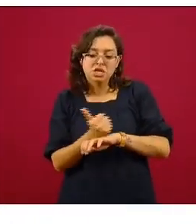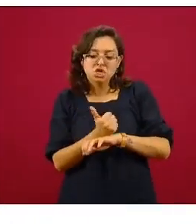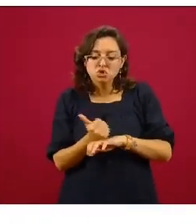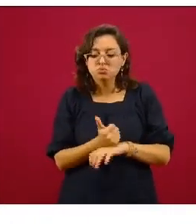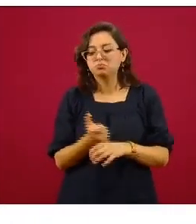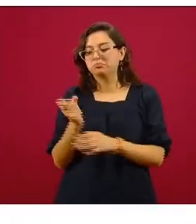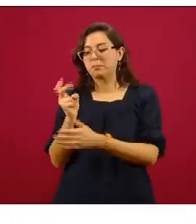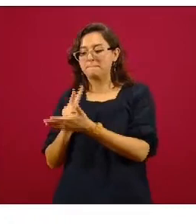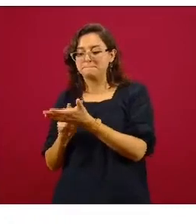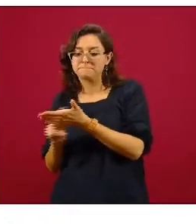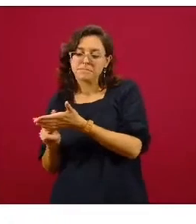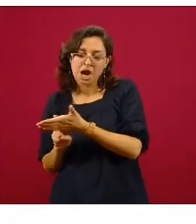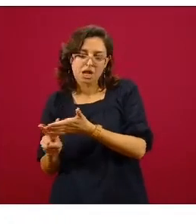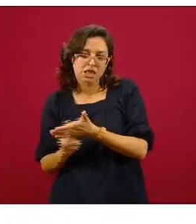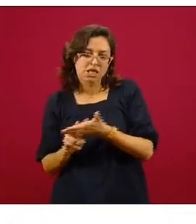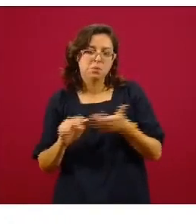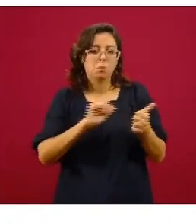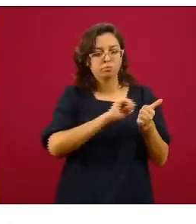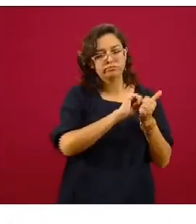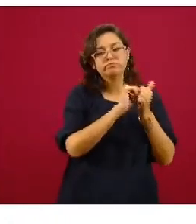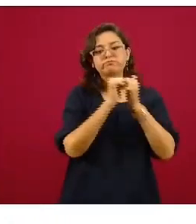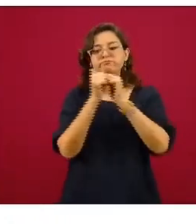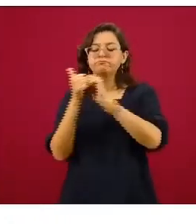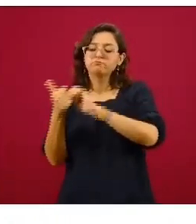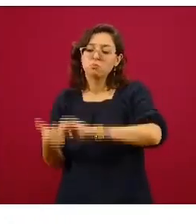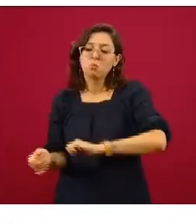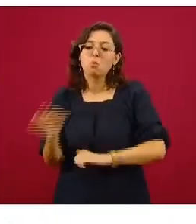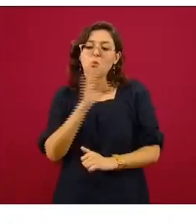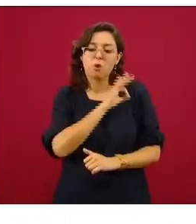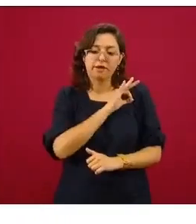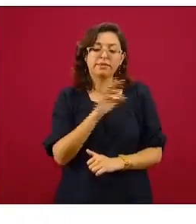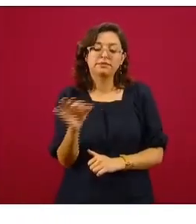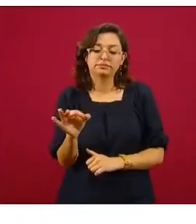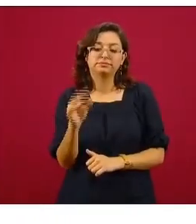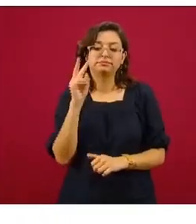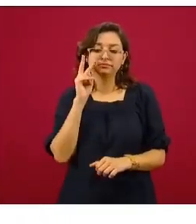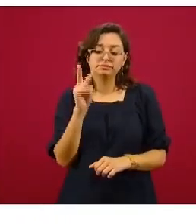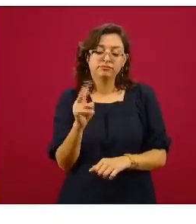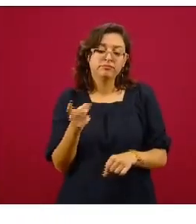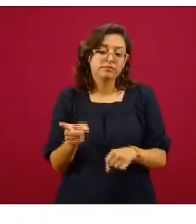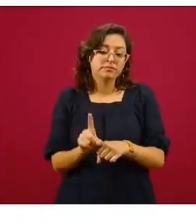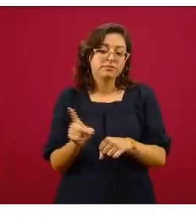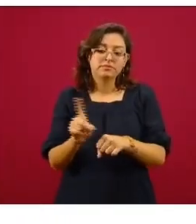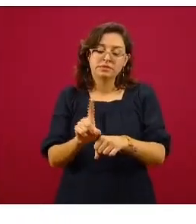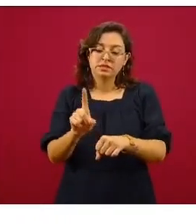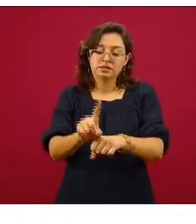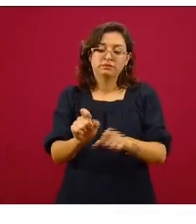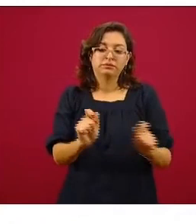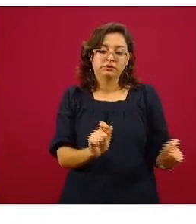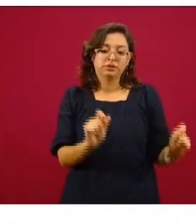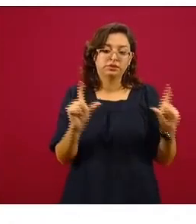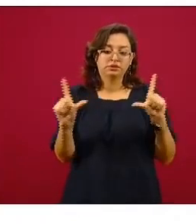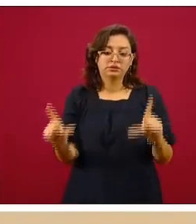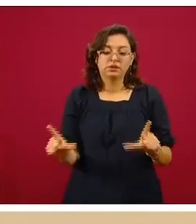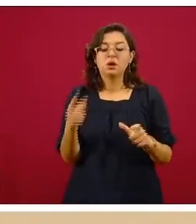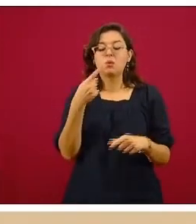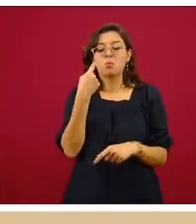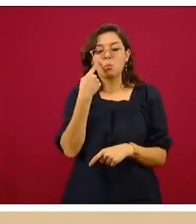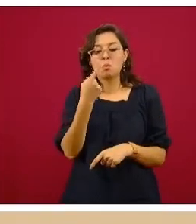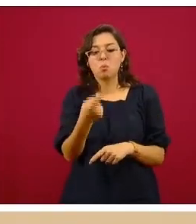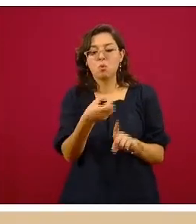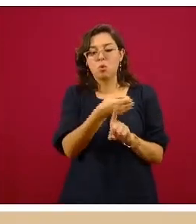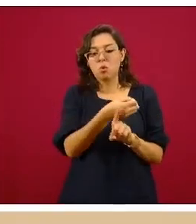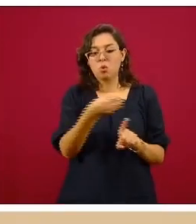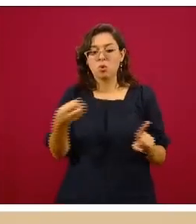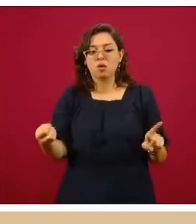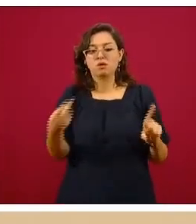día en este mapa. Y esa apreciación también la podremos tener en la siguiente diapositiva, en la cual vemos el orden